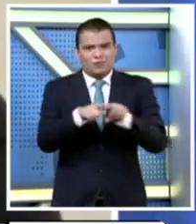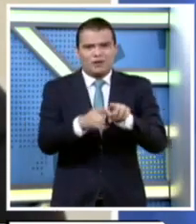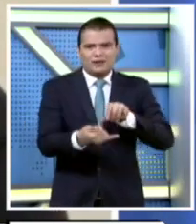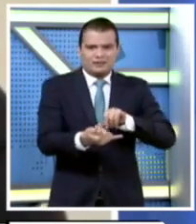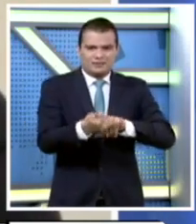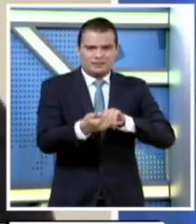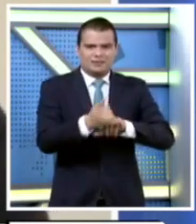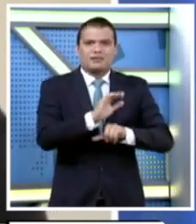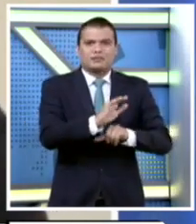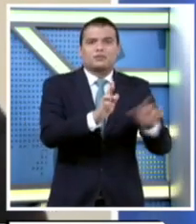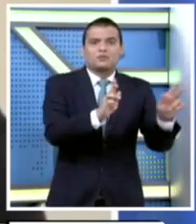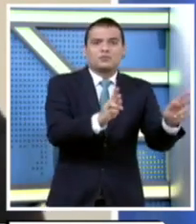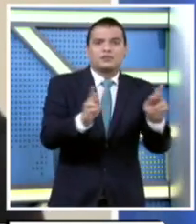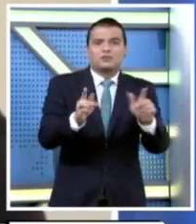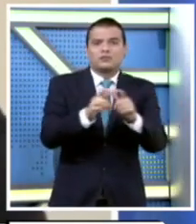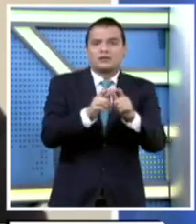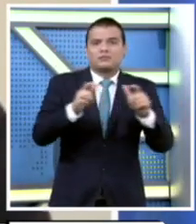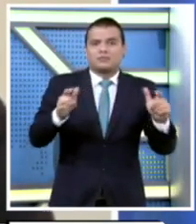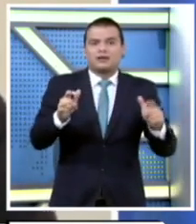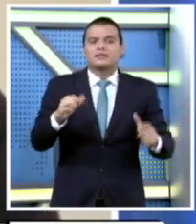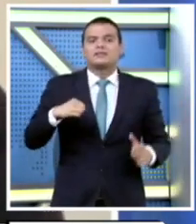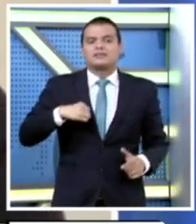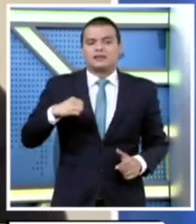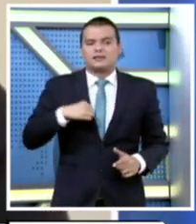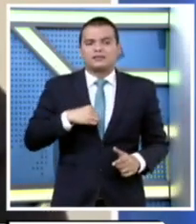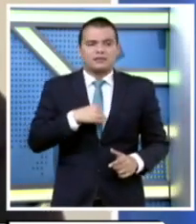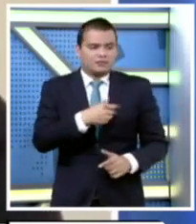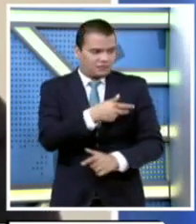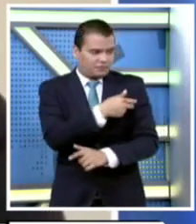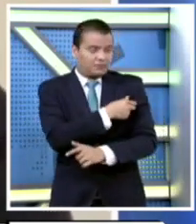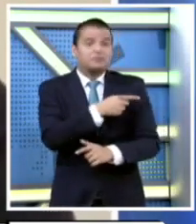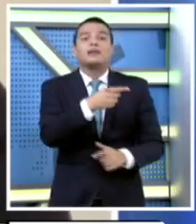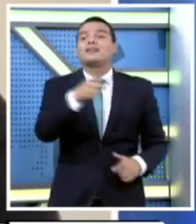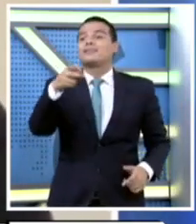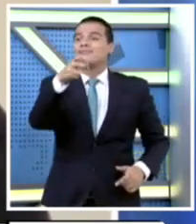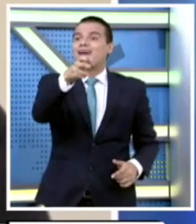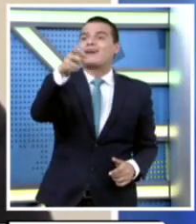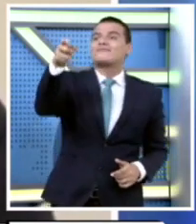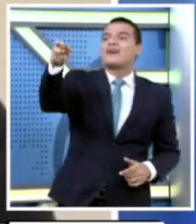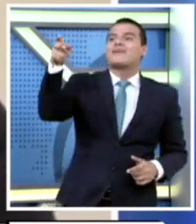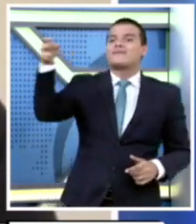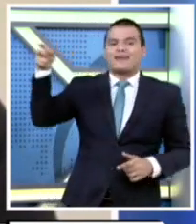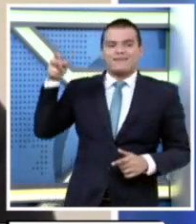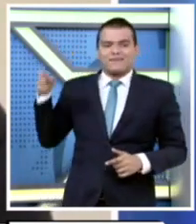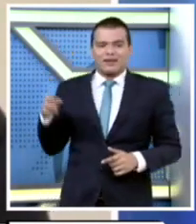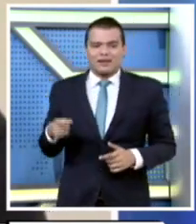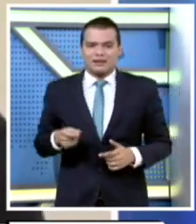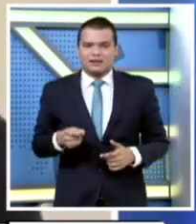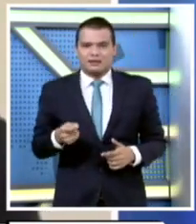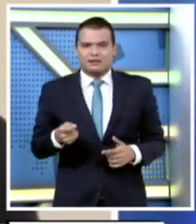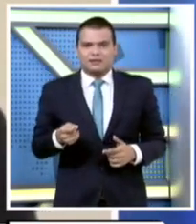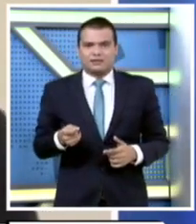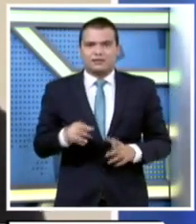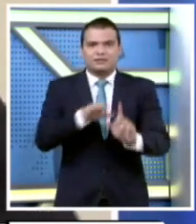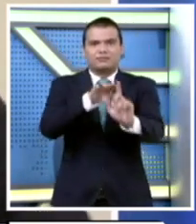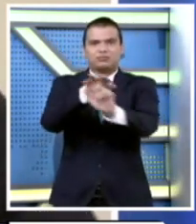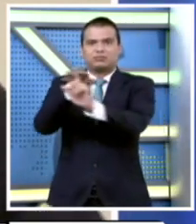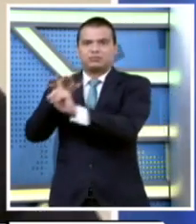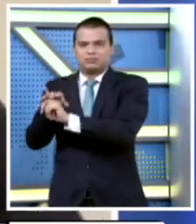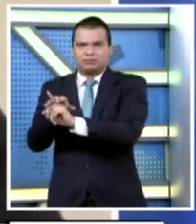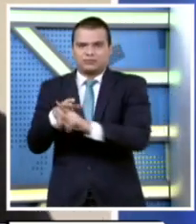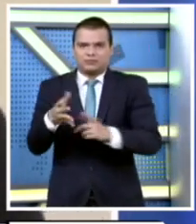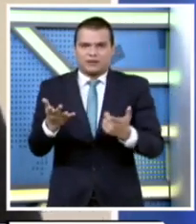VIH-Sida. Había gente que salía con las jeringas a infectar a otros. Nada importa. Es la desesperanza absoluta, como